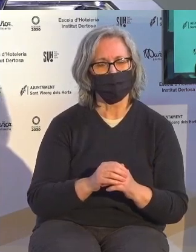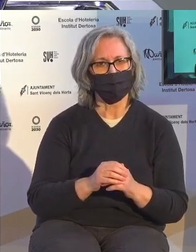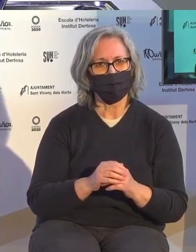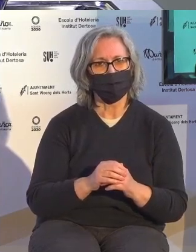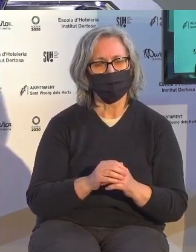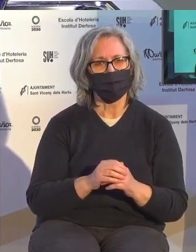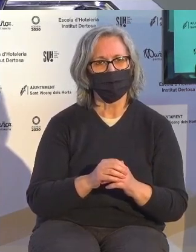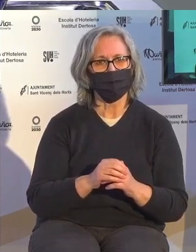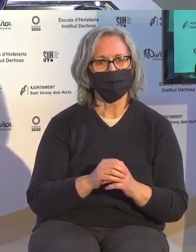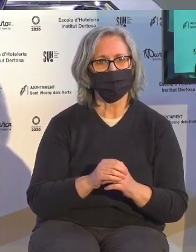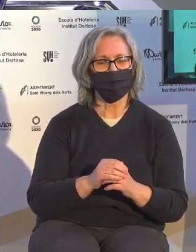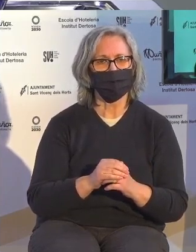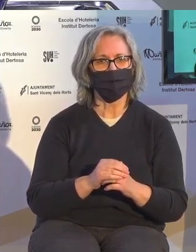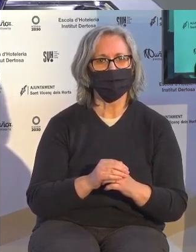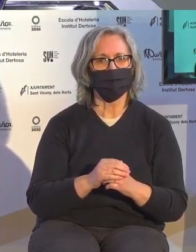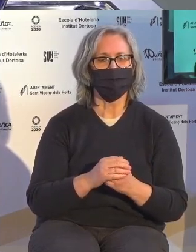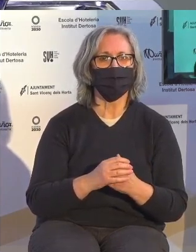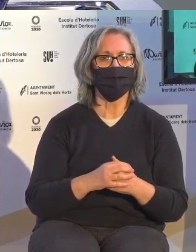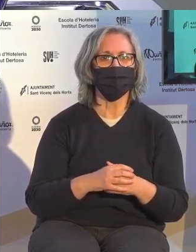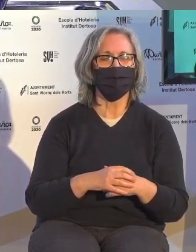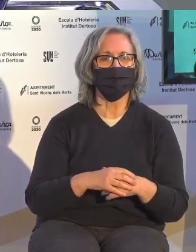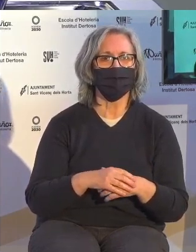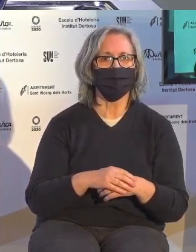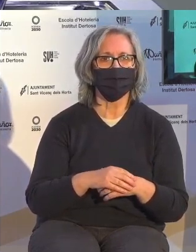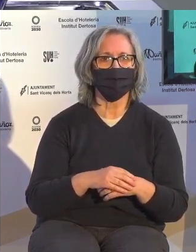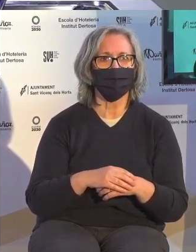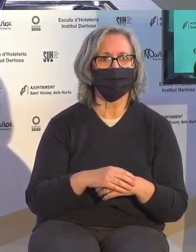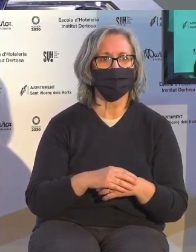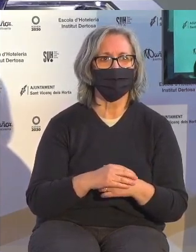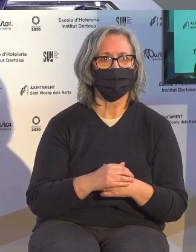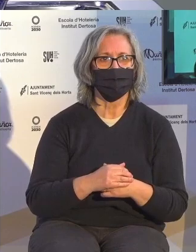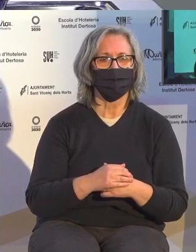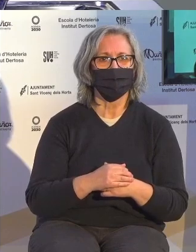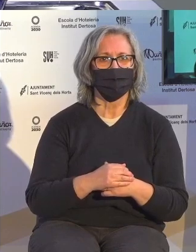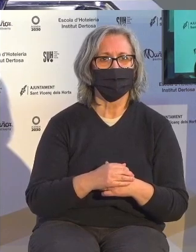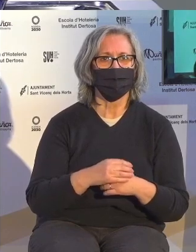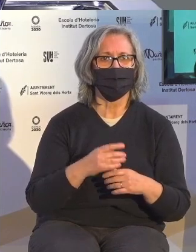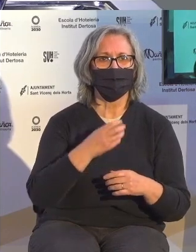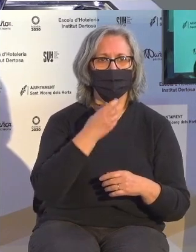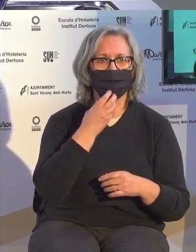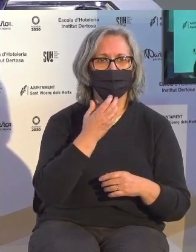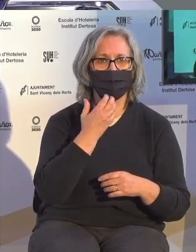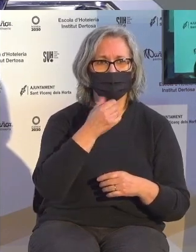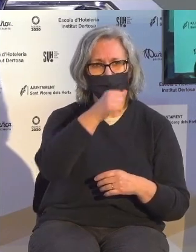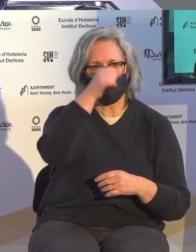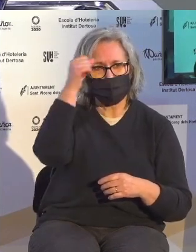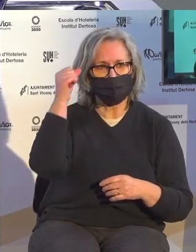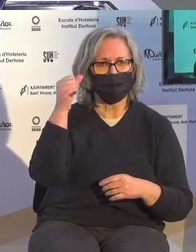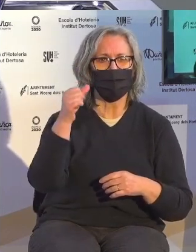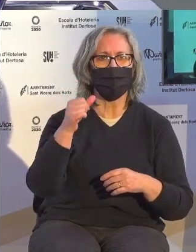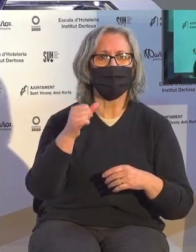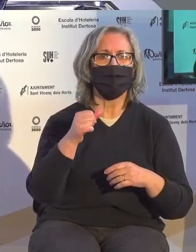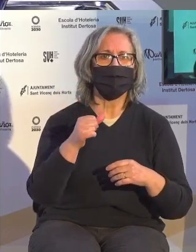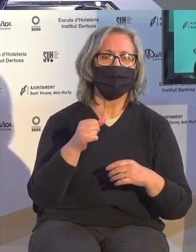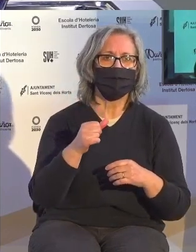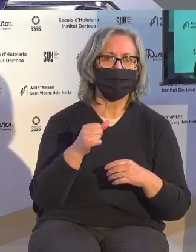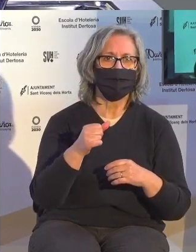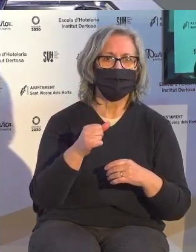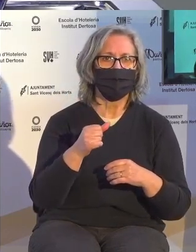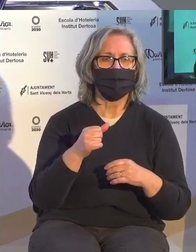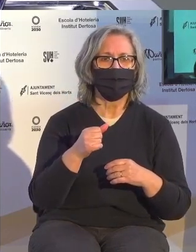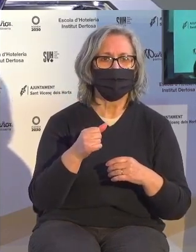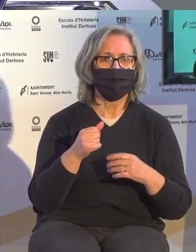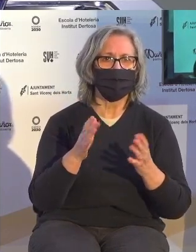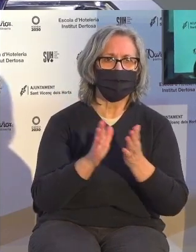unidad es un poquito más difícil todo en verano cuando sirva está este postres yo lo tipo de chocolate también